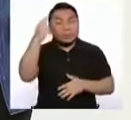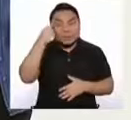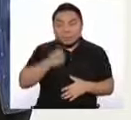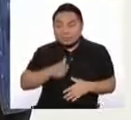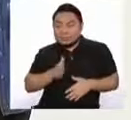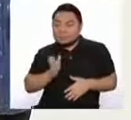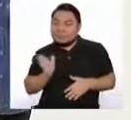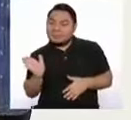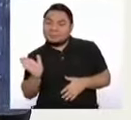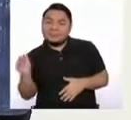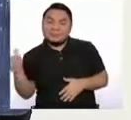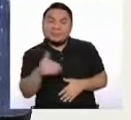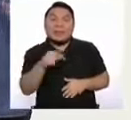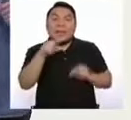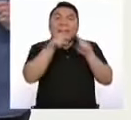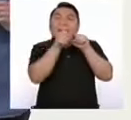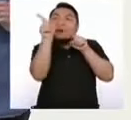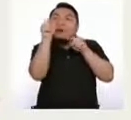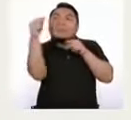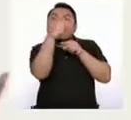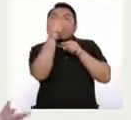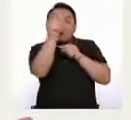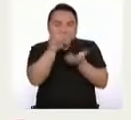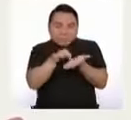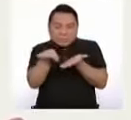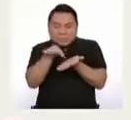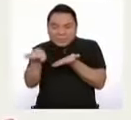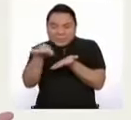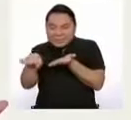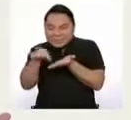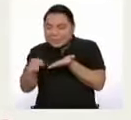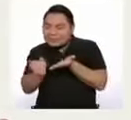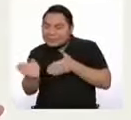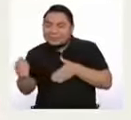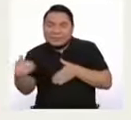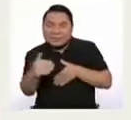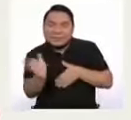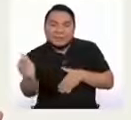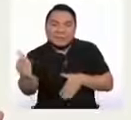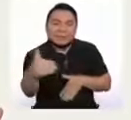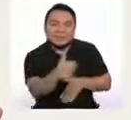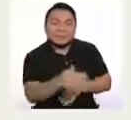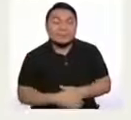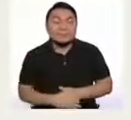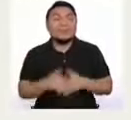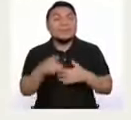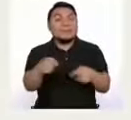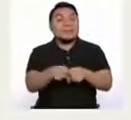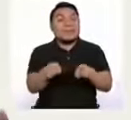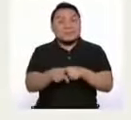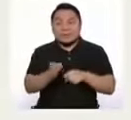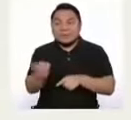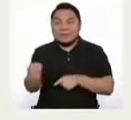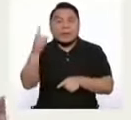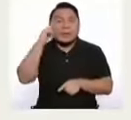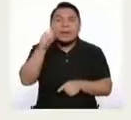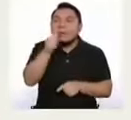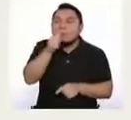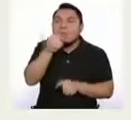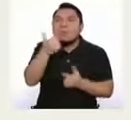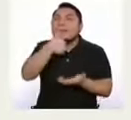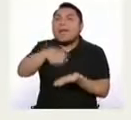recorrido, hacer flechitas. También podemos dejar pistas en el camino. Como las